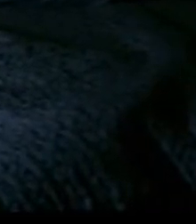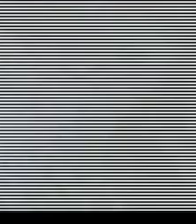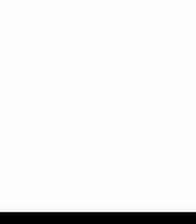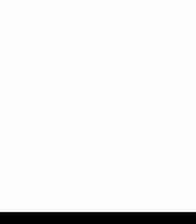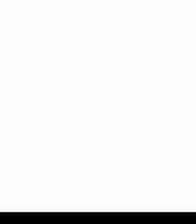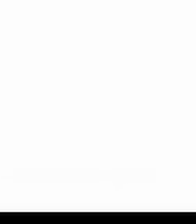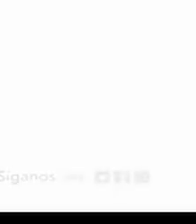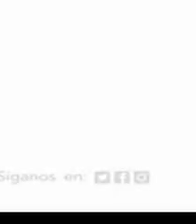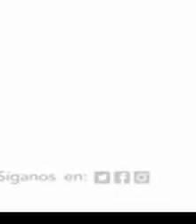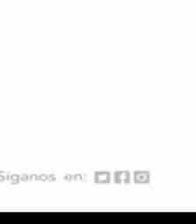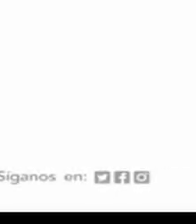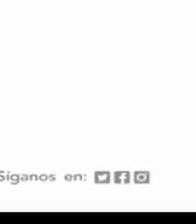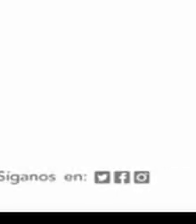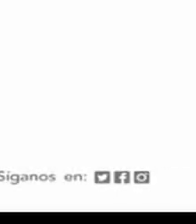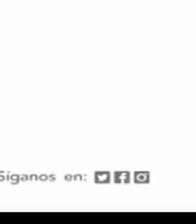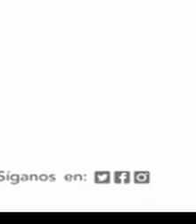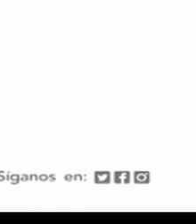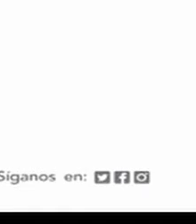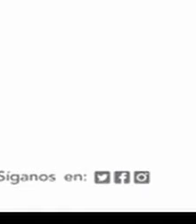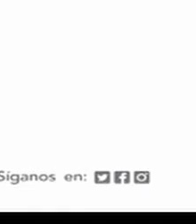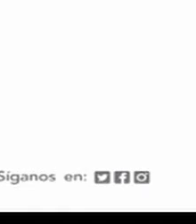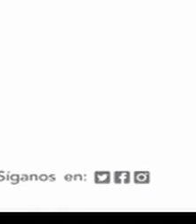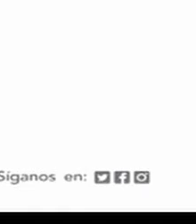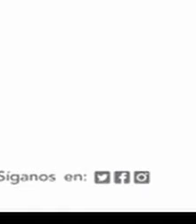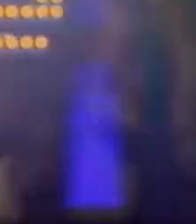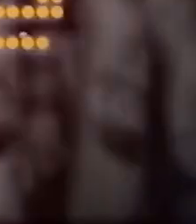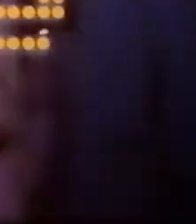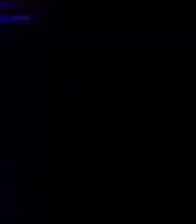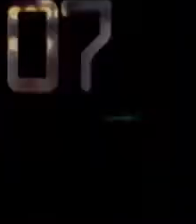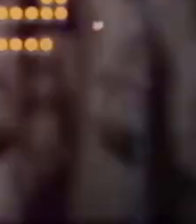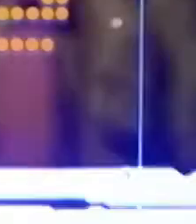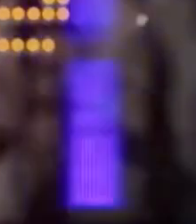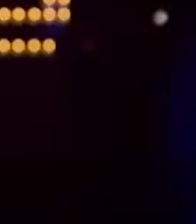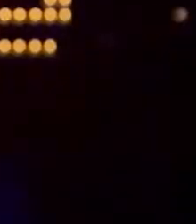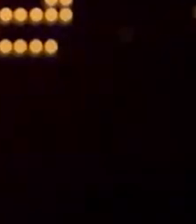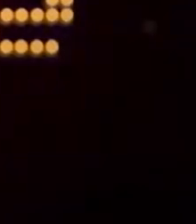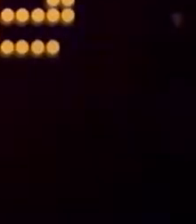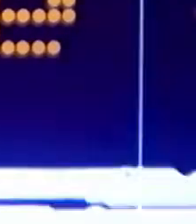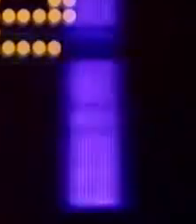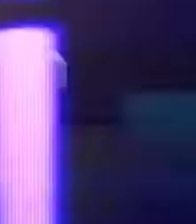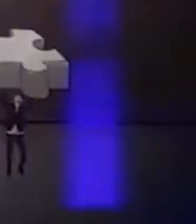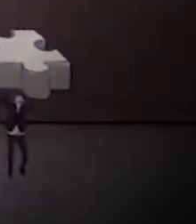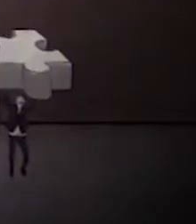hoy. Banco Nacional. Juntos somos progreso.